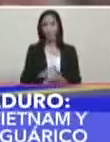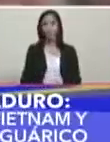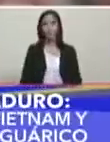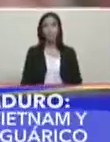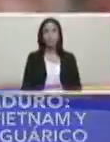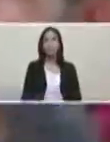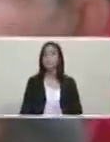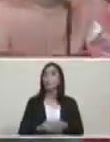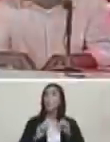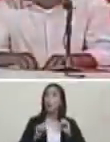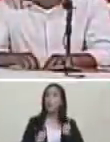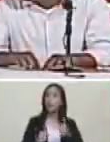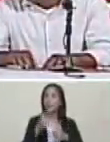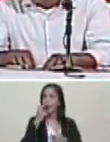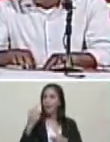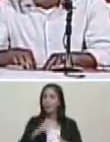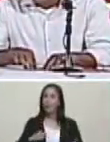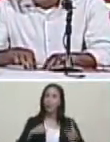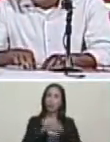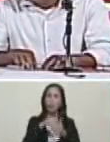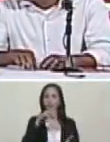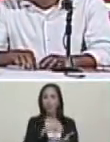cuando comenzó el golpe de Estado,